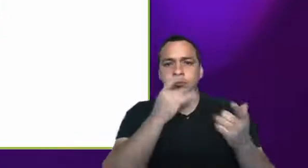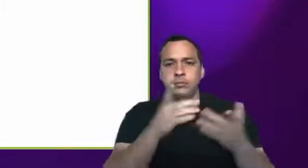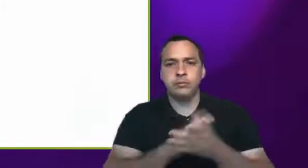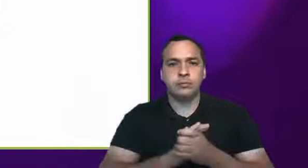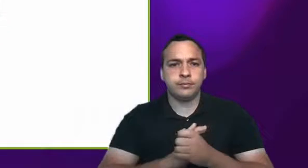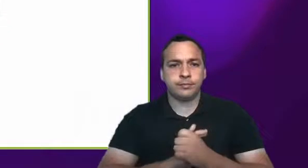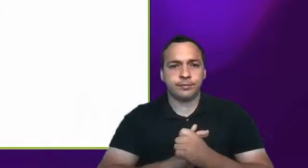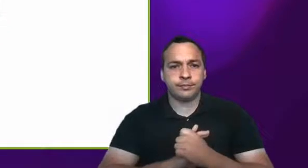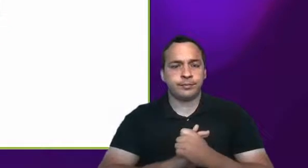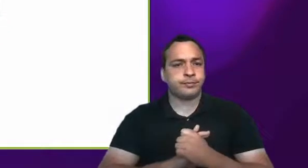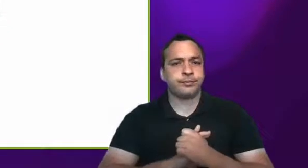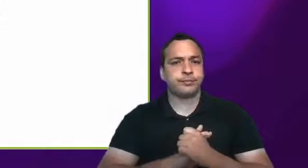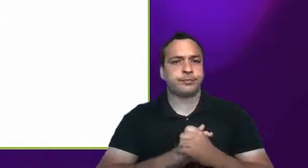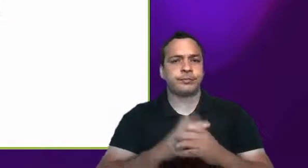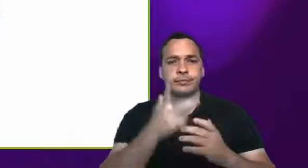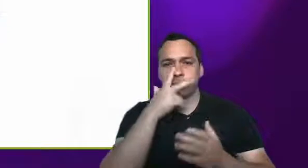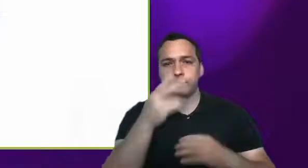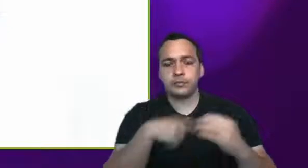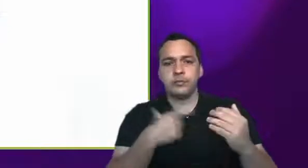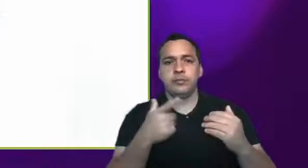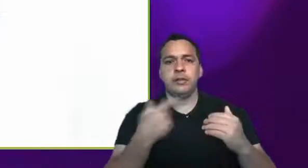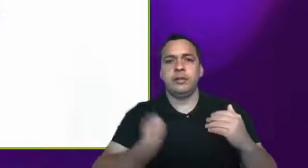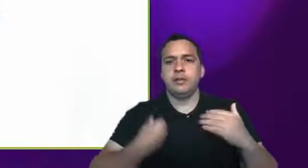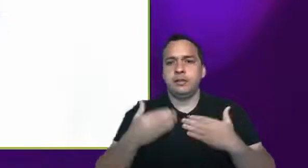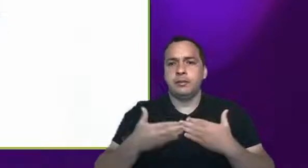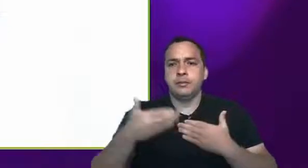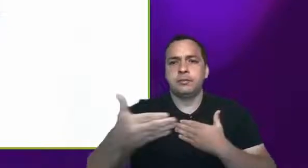no favorecen la sobrevida